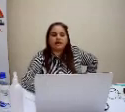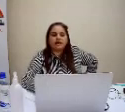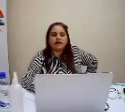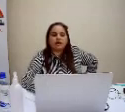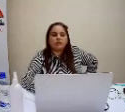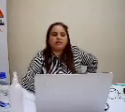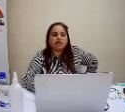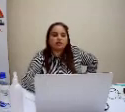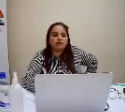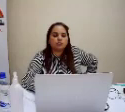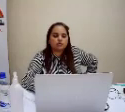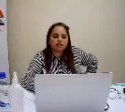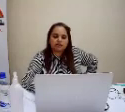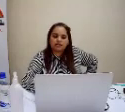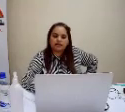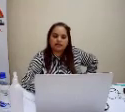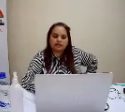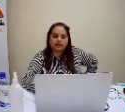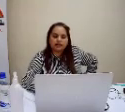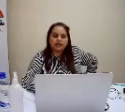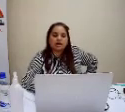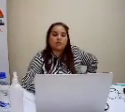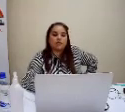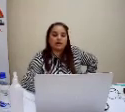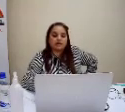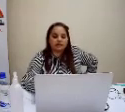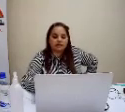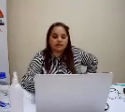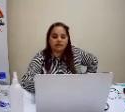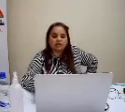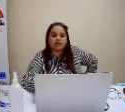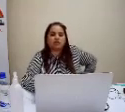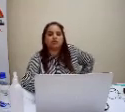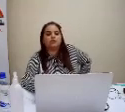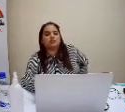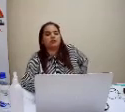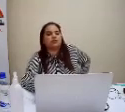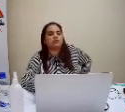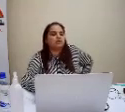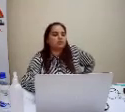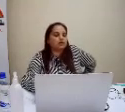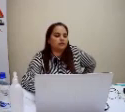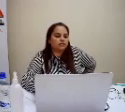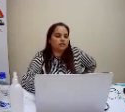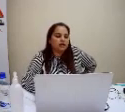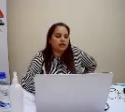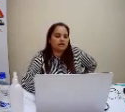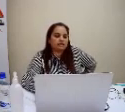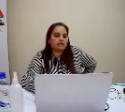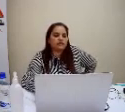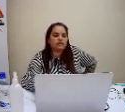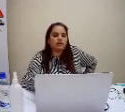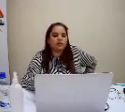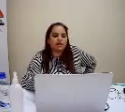Desde aumentar nuestra inmunidad, hace que tengamos más defensa, ¿verdad? Ahora está lo recomendado por el tema del coronavirus,